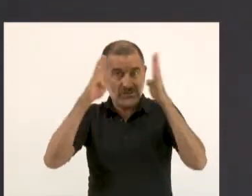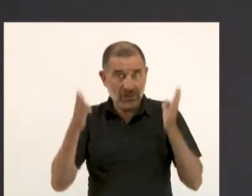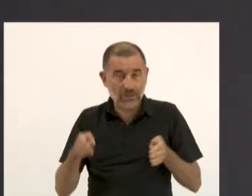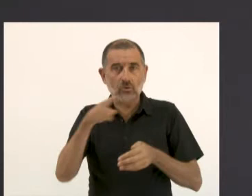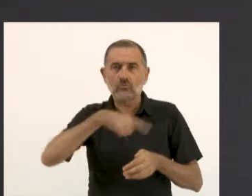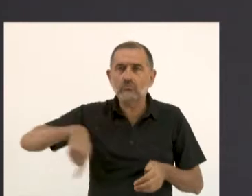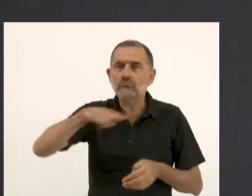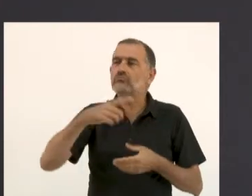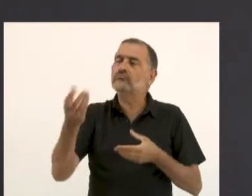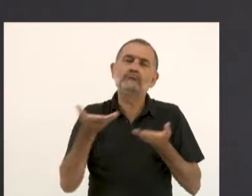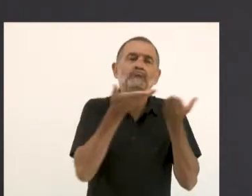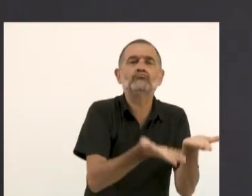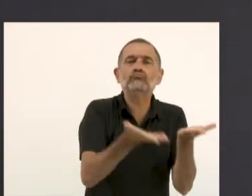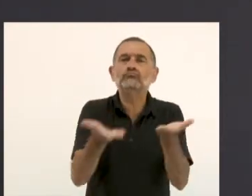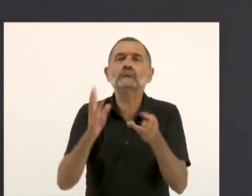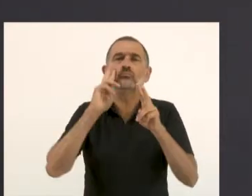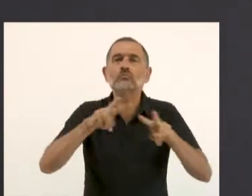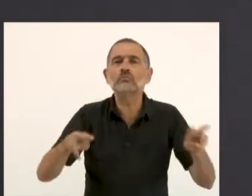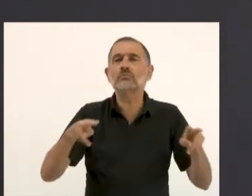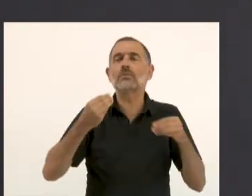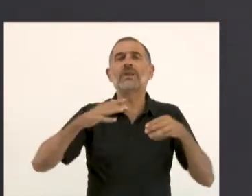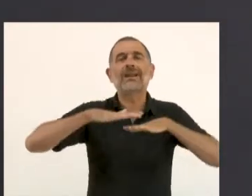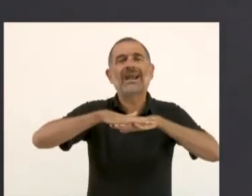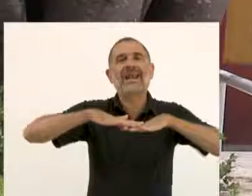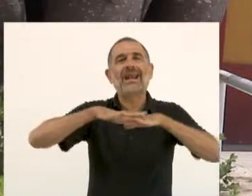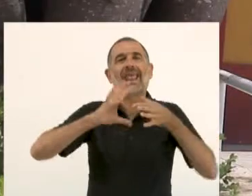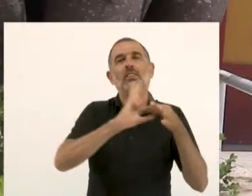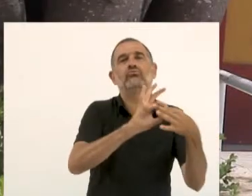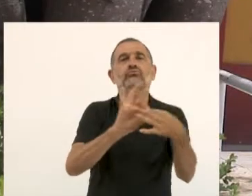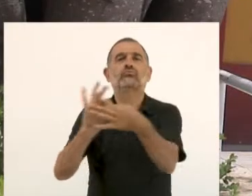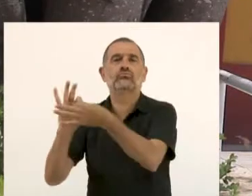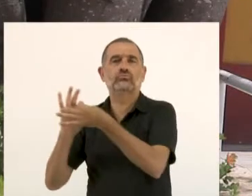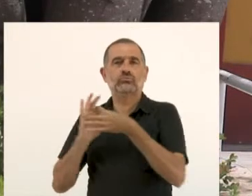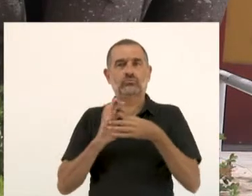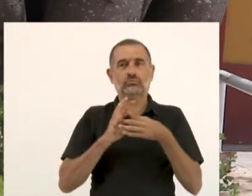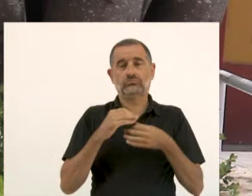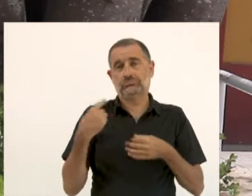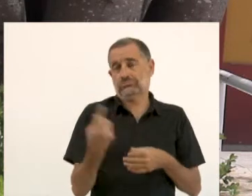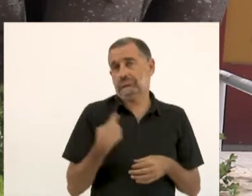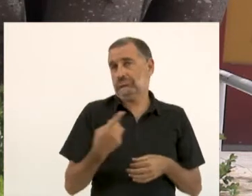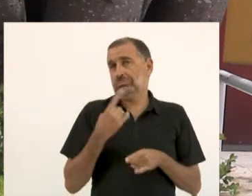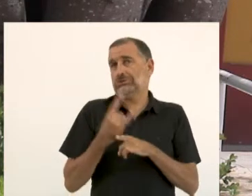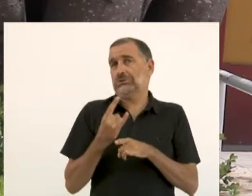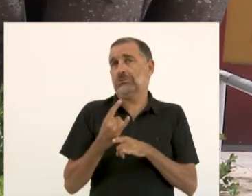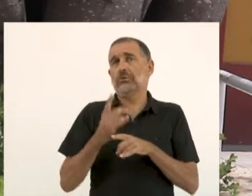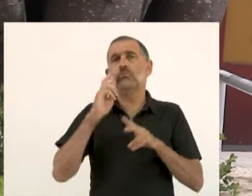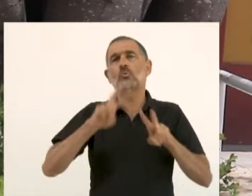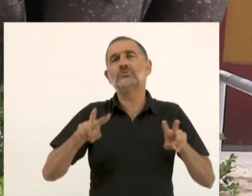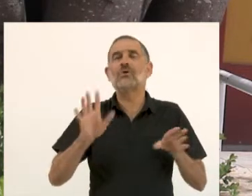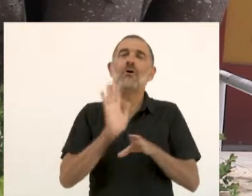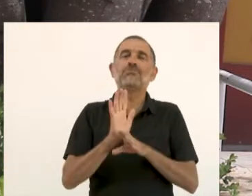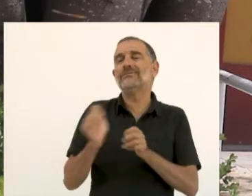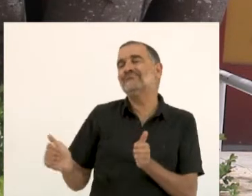red, a mí como Museo de La Para me da lo mismo que la actividad se haga en Santa Rosa o La Puerta, porque trabajamos en red y somos museos